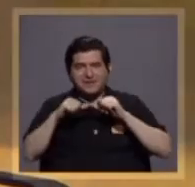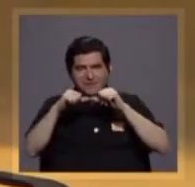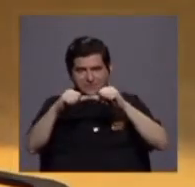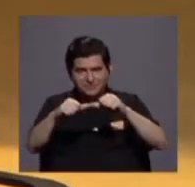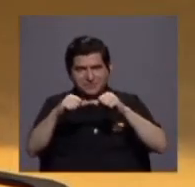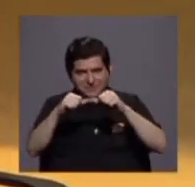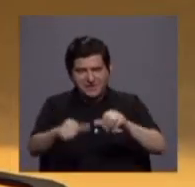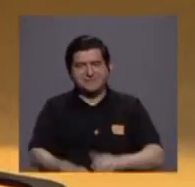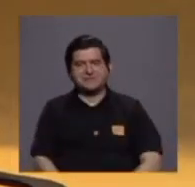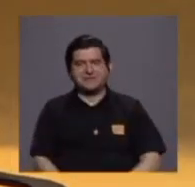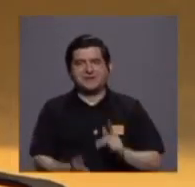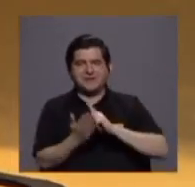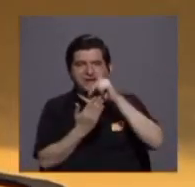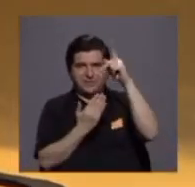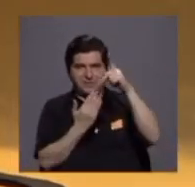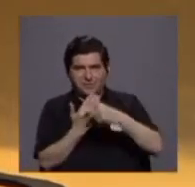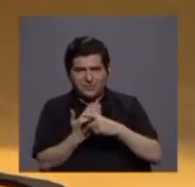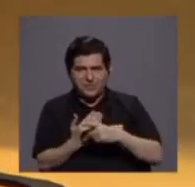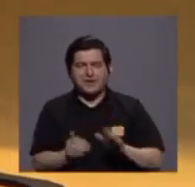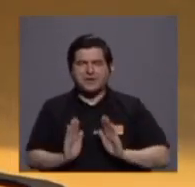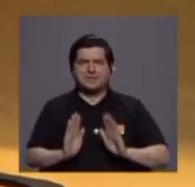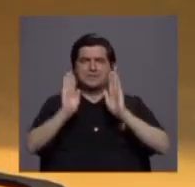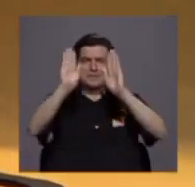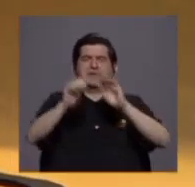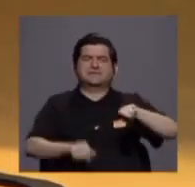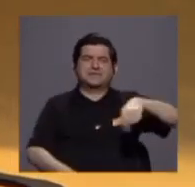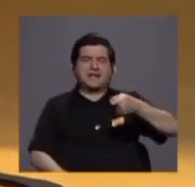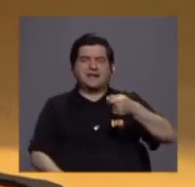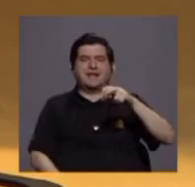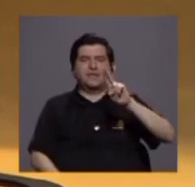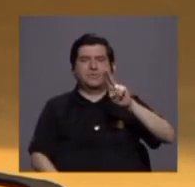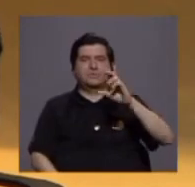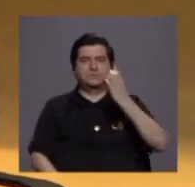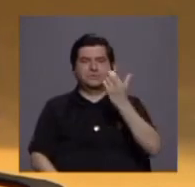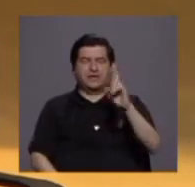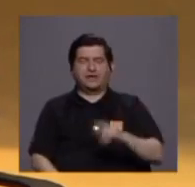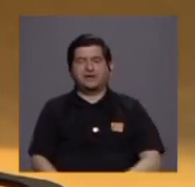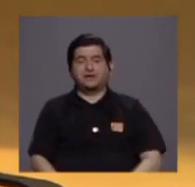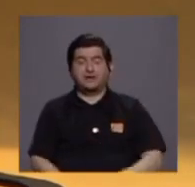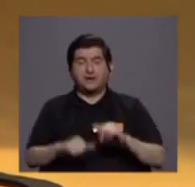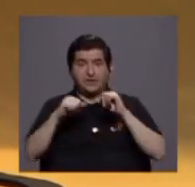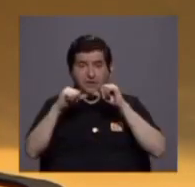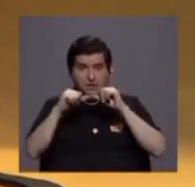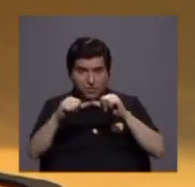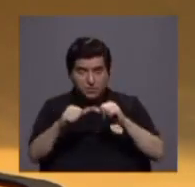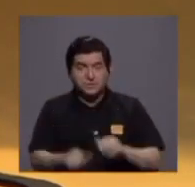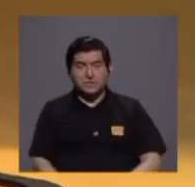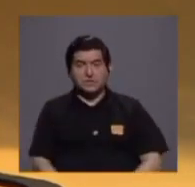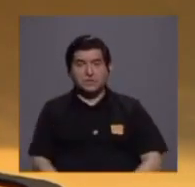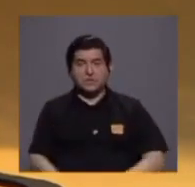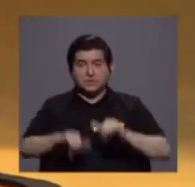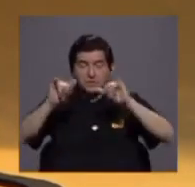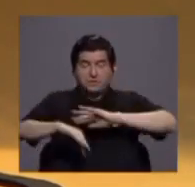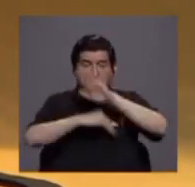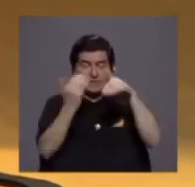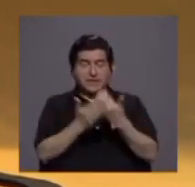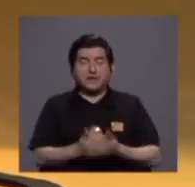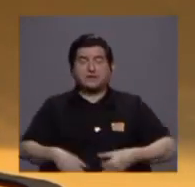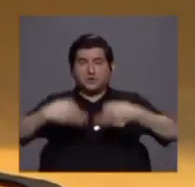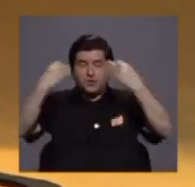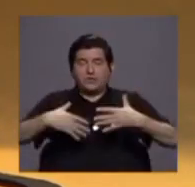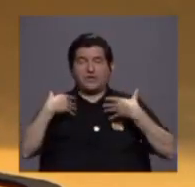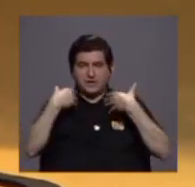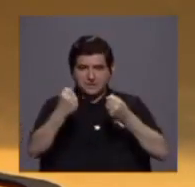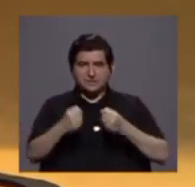continúen con los espléndidos programas de Canal UCR, que mantengan todas las medidas de salud,